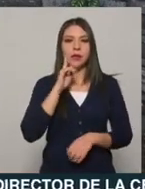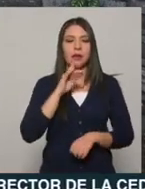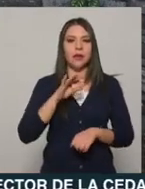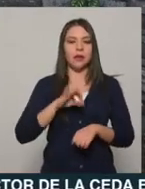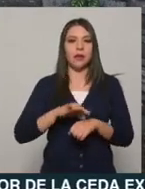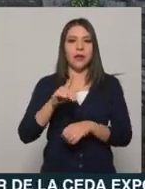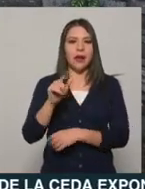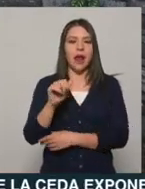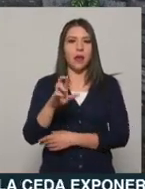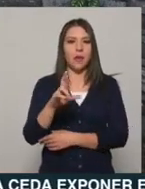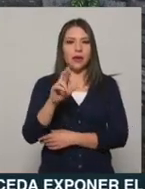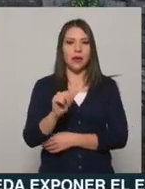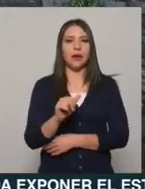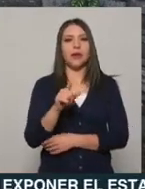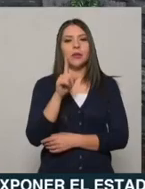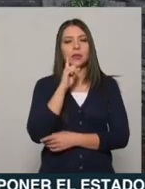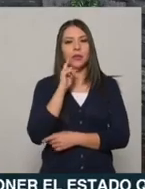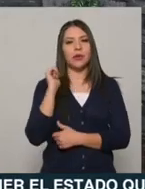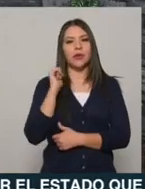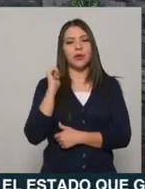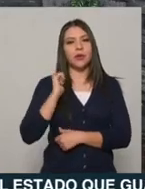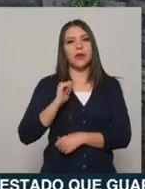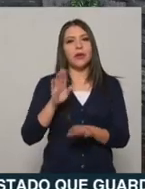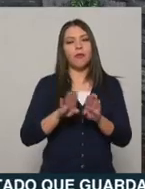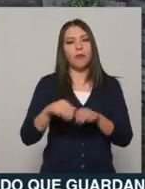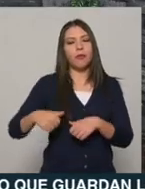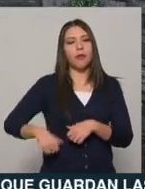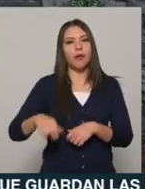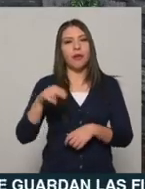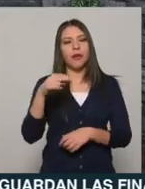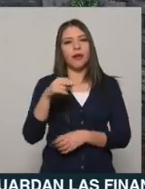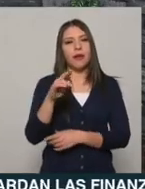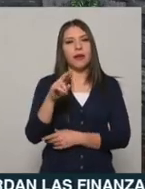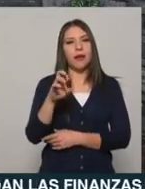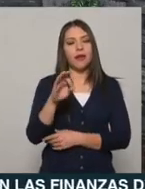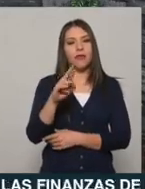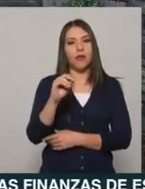nefróloga y hoy hablamos de la donación renal pareada. Muchísimas gracias por la valiosa información que nos comparte. Muchas gracias.